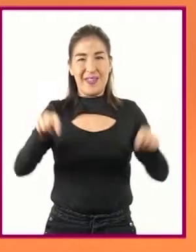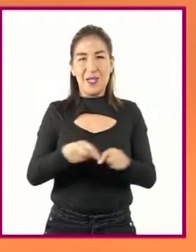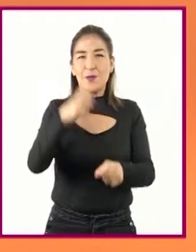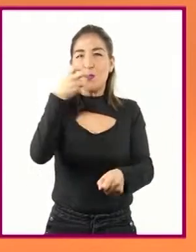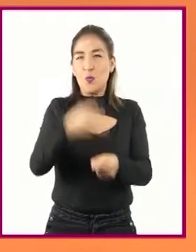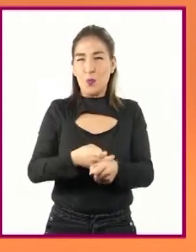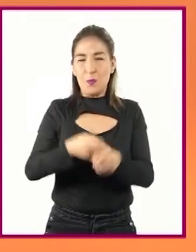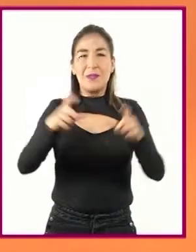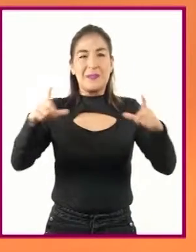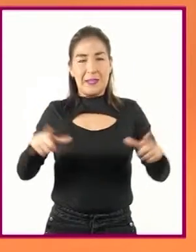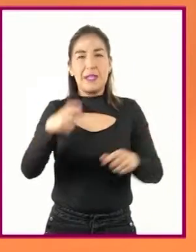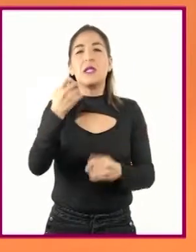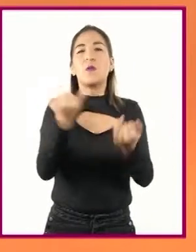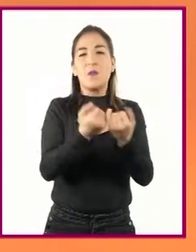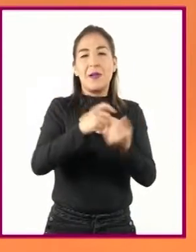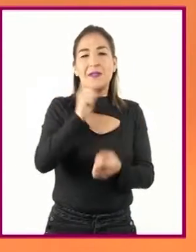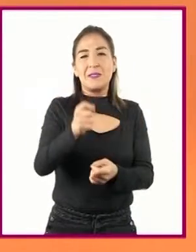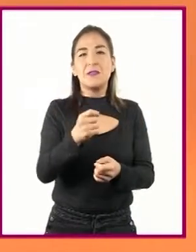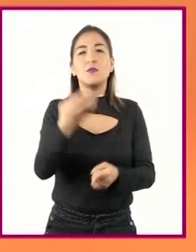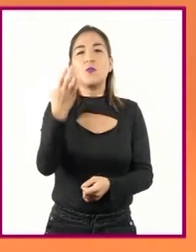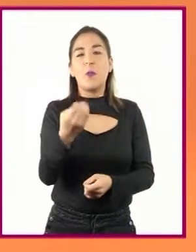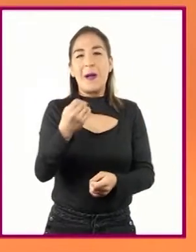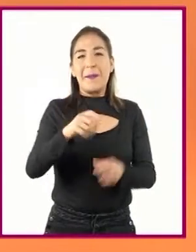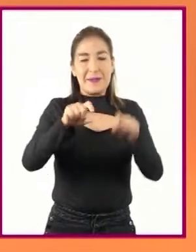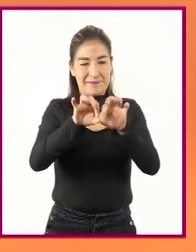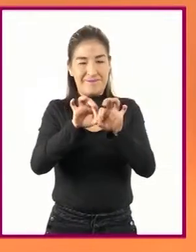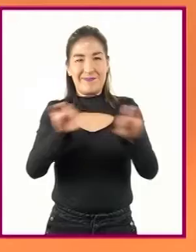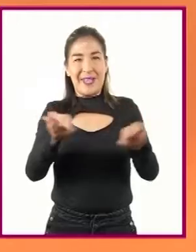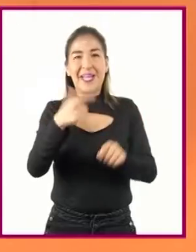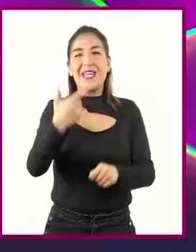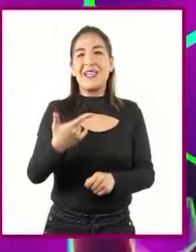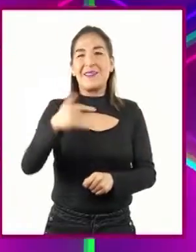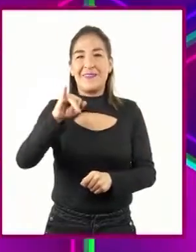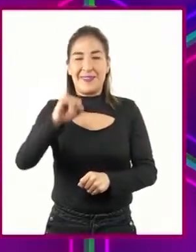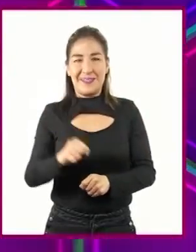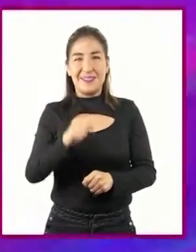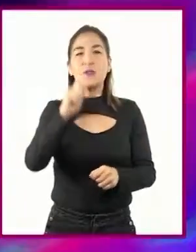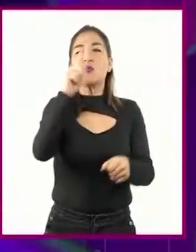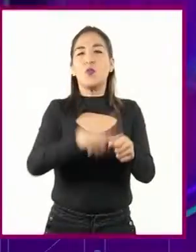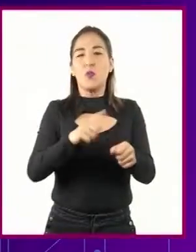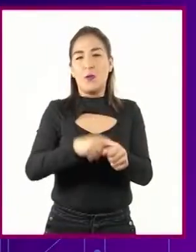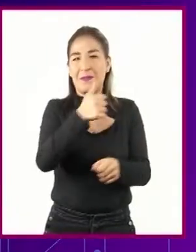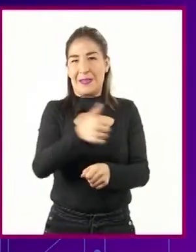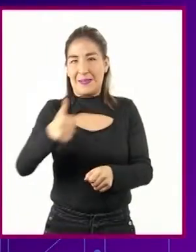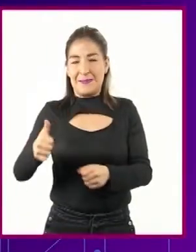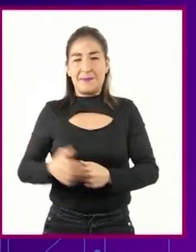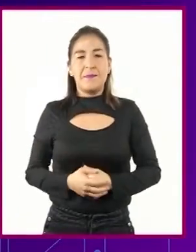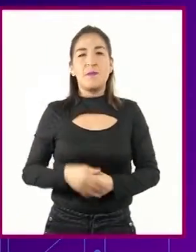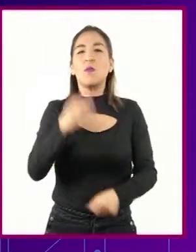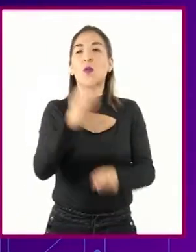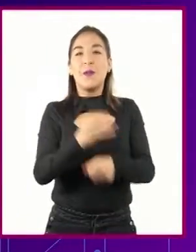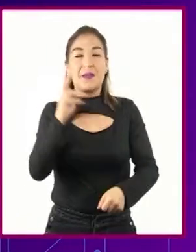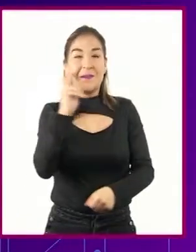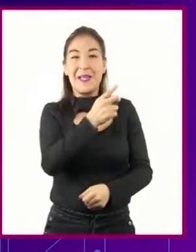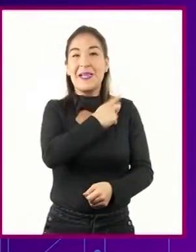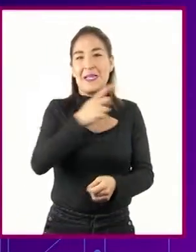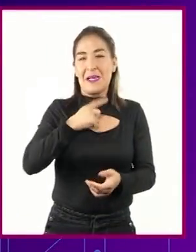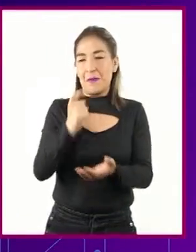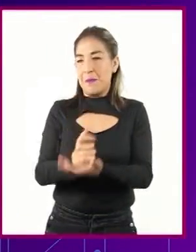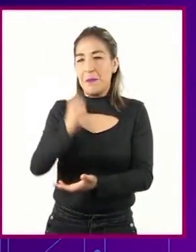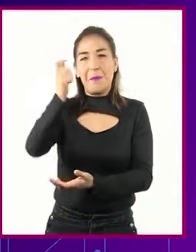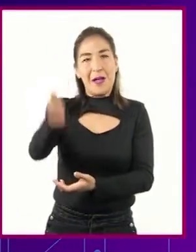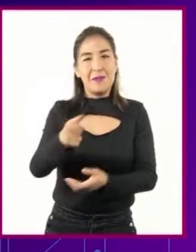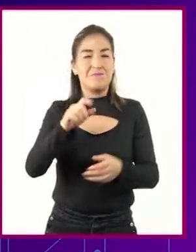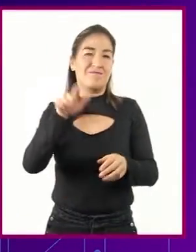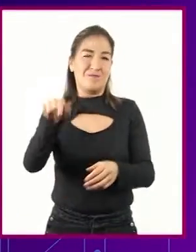9 paquetes con 9 piezas de gises de colores en cada una. Esta es la nota de lo que tiene que pagar Alejandra por